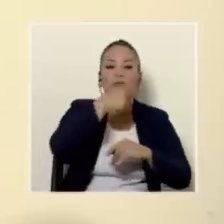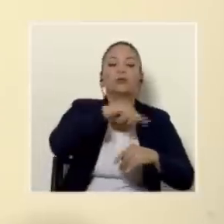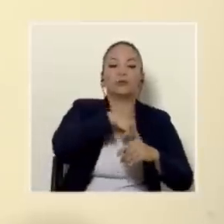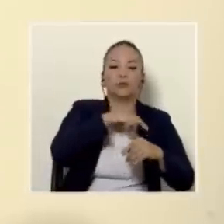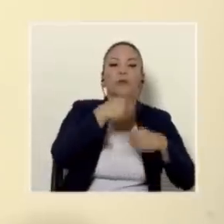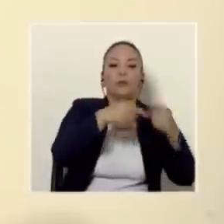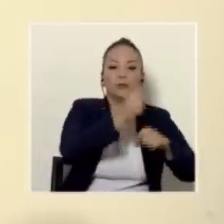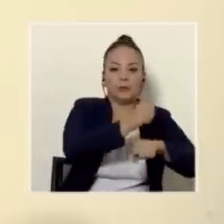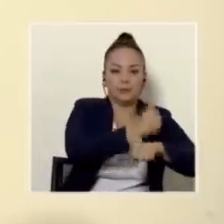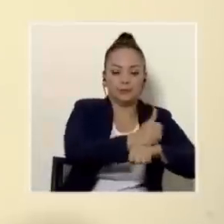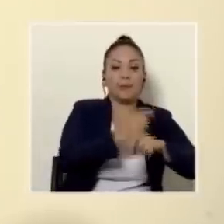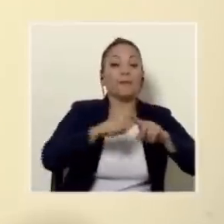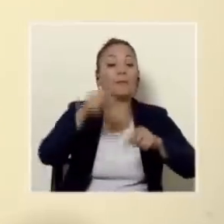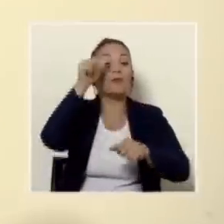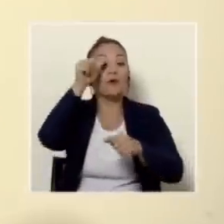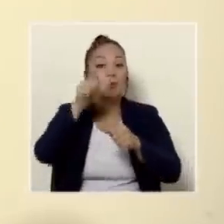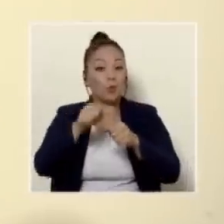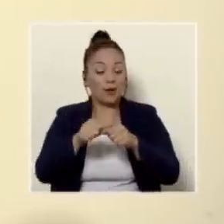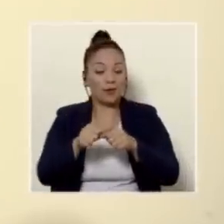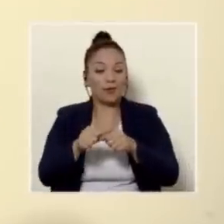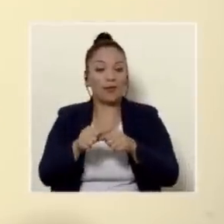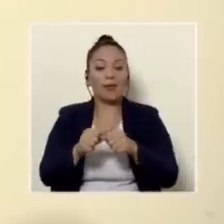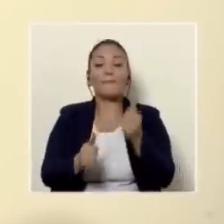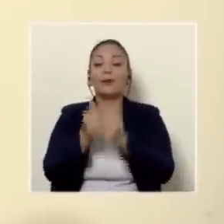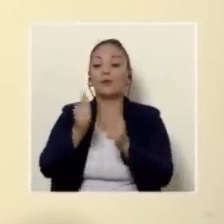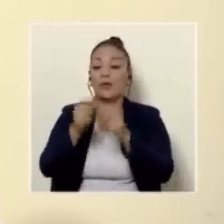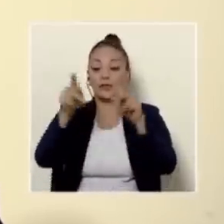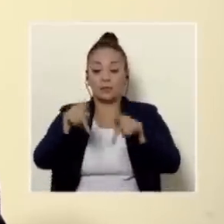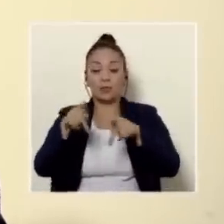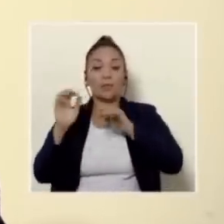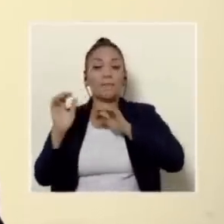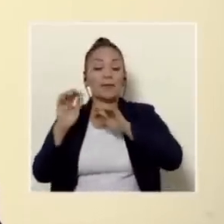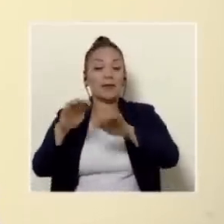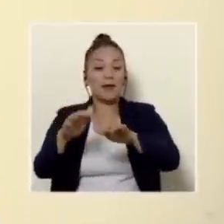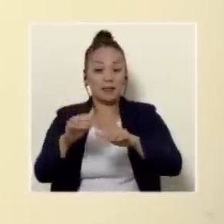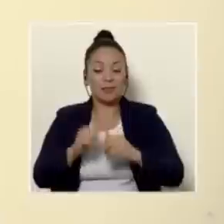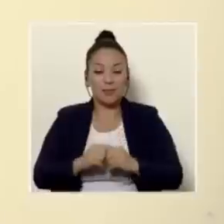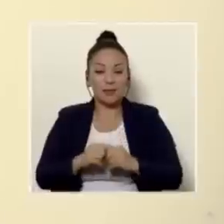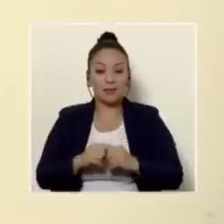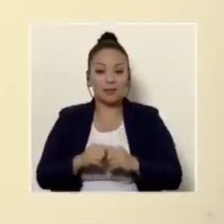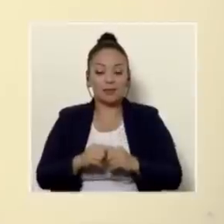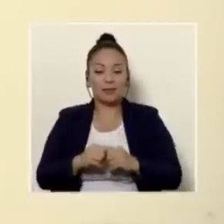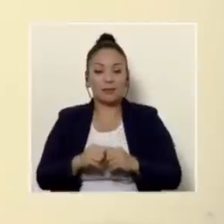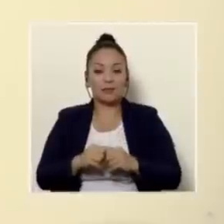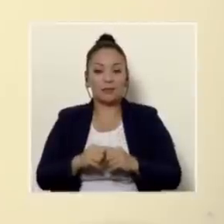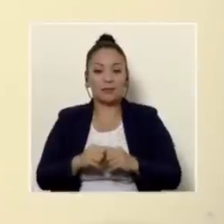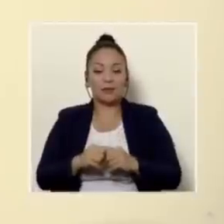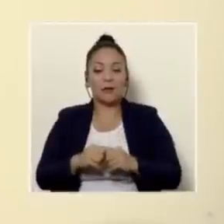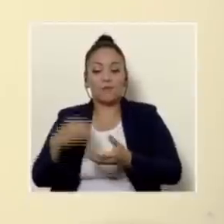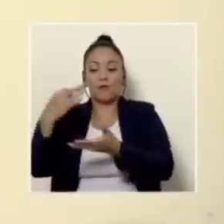Pero acuérdese que la gran mayoría de ellos no solo está fluyendo de un lado para otro, sino que